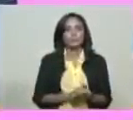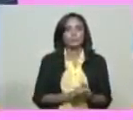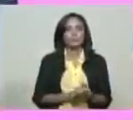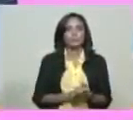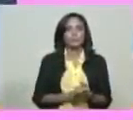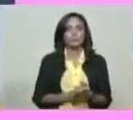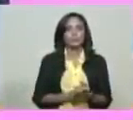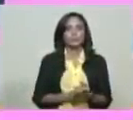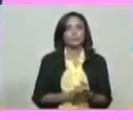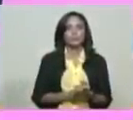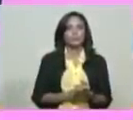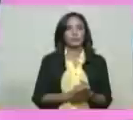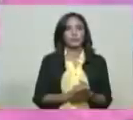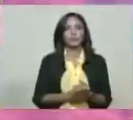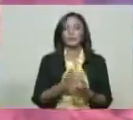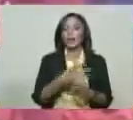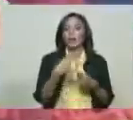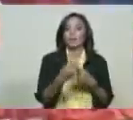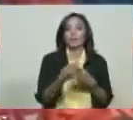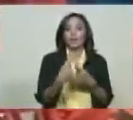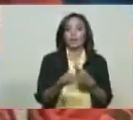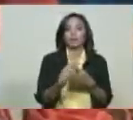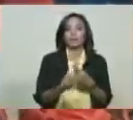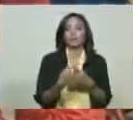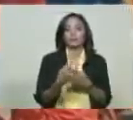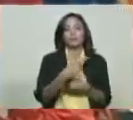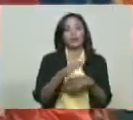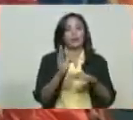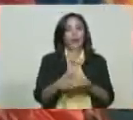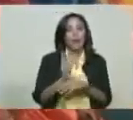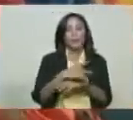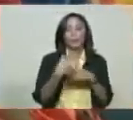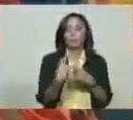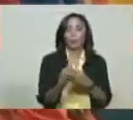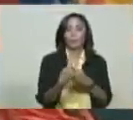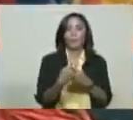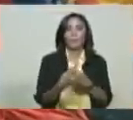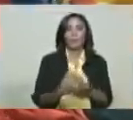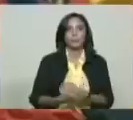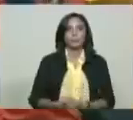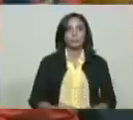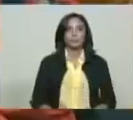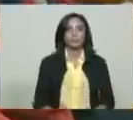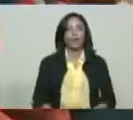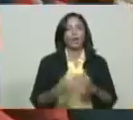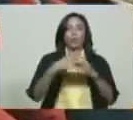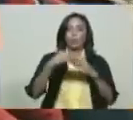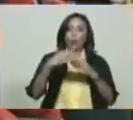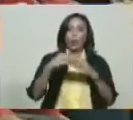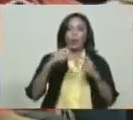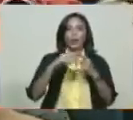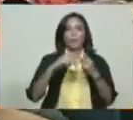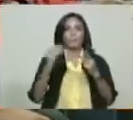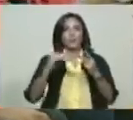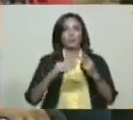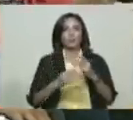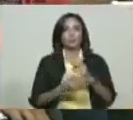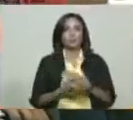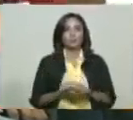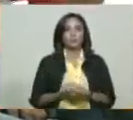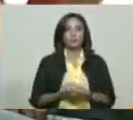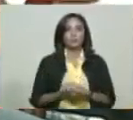riqueza monetaria, billete sobre billete, compadre, en dólares,